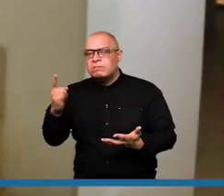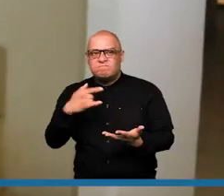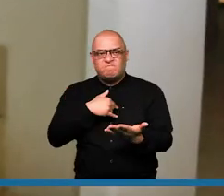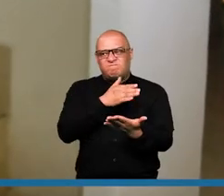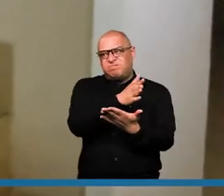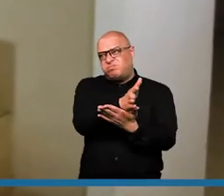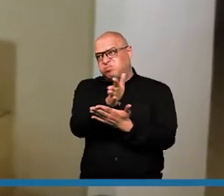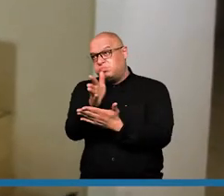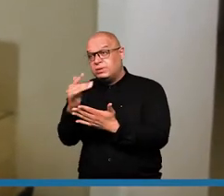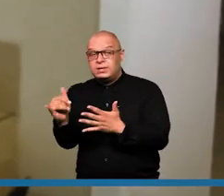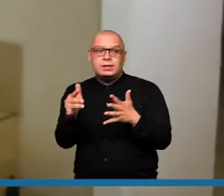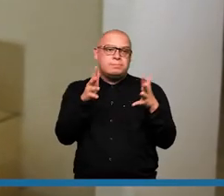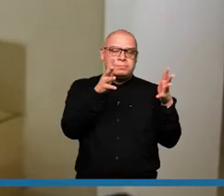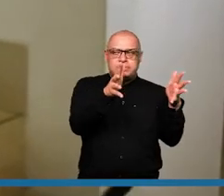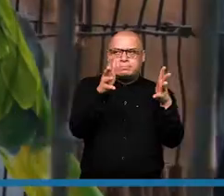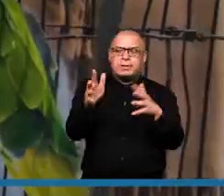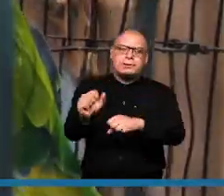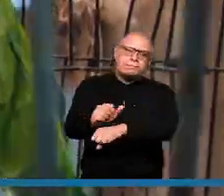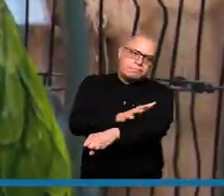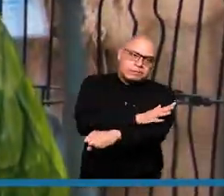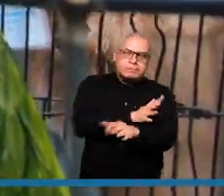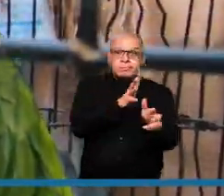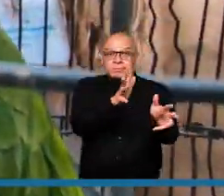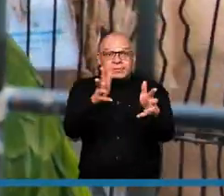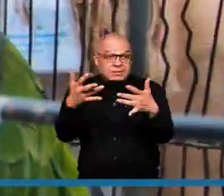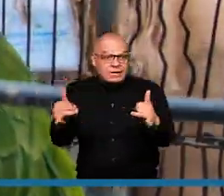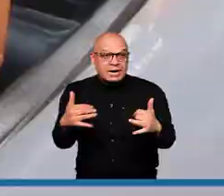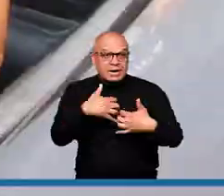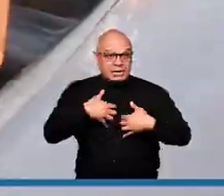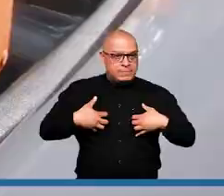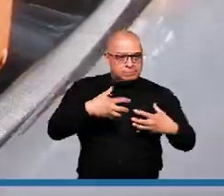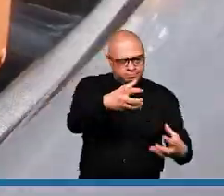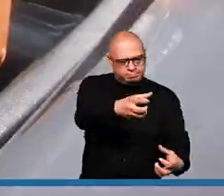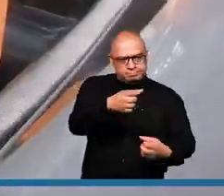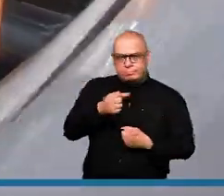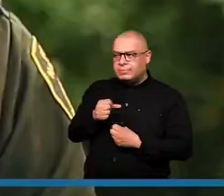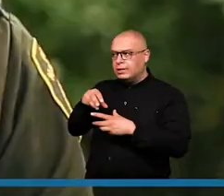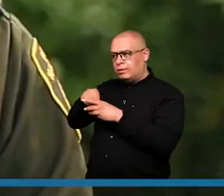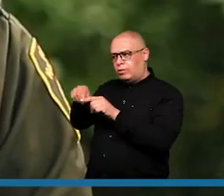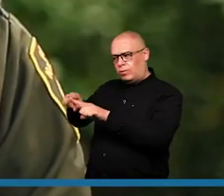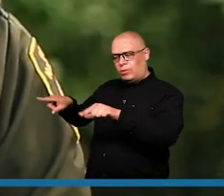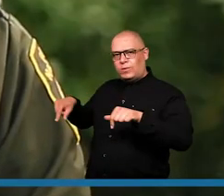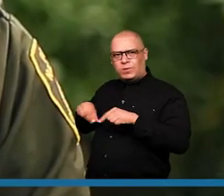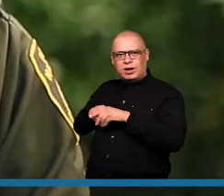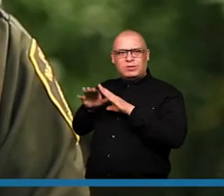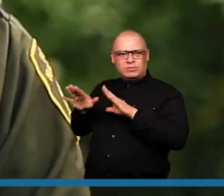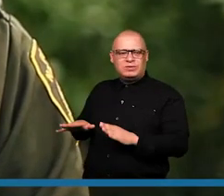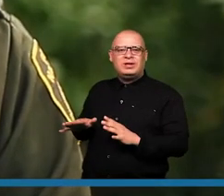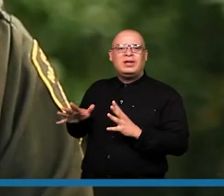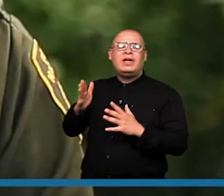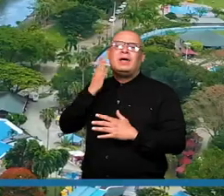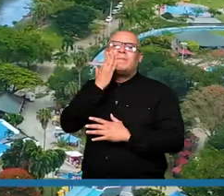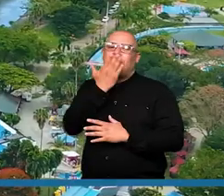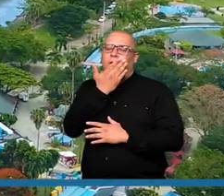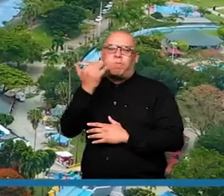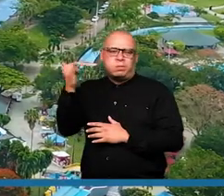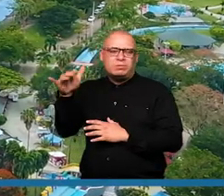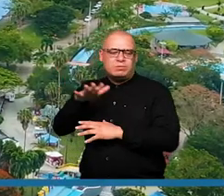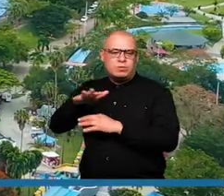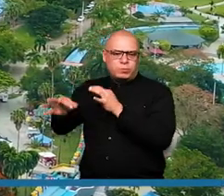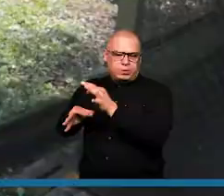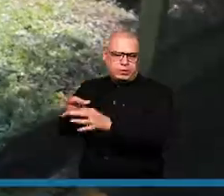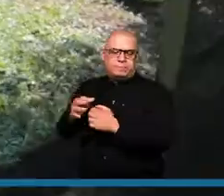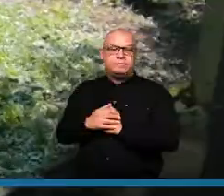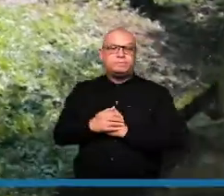vez se sensibiliza a esta persona, se rescata el animal y son llevados a la estación de paso que tiene el área metropolitana. El tema